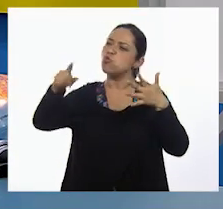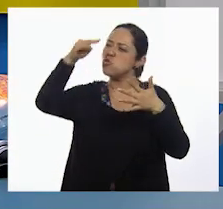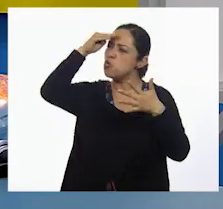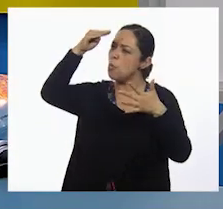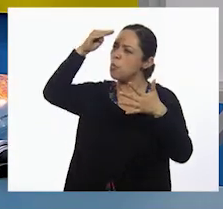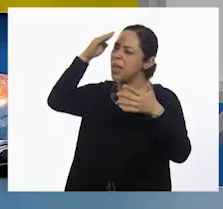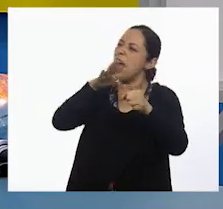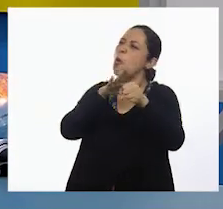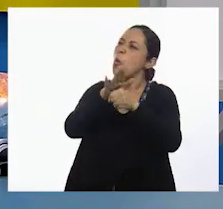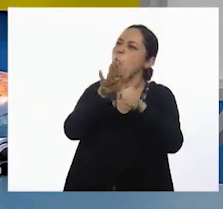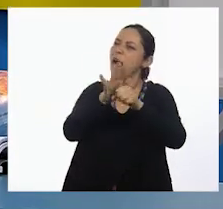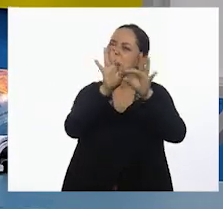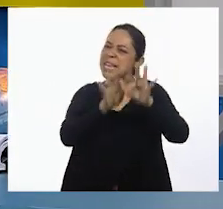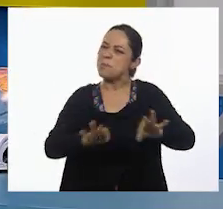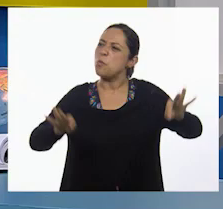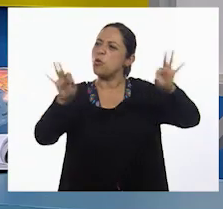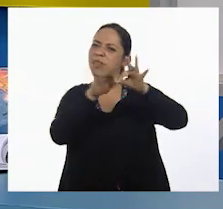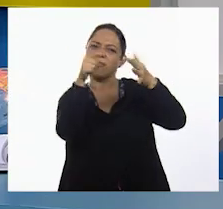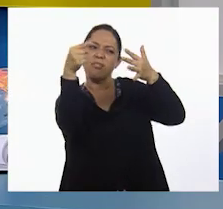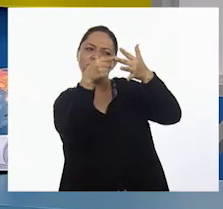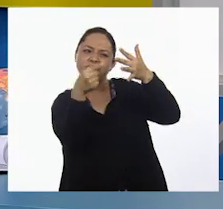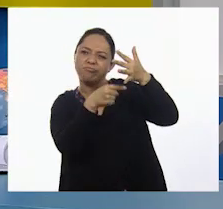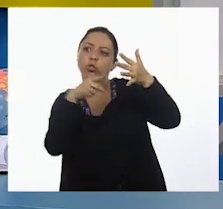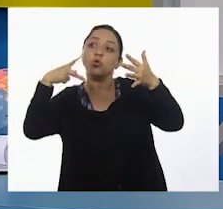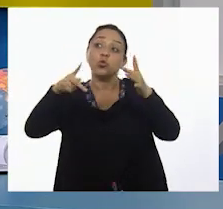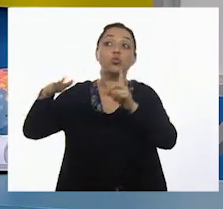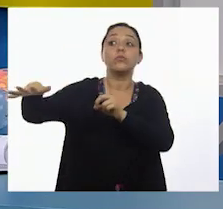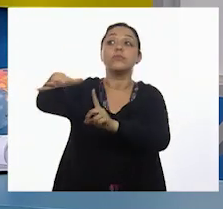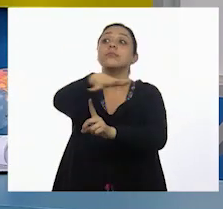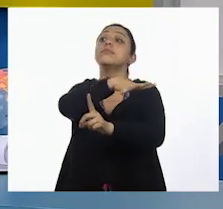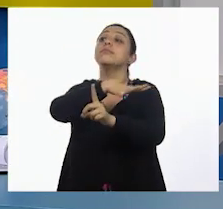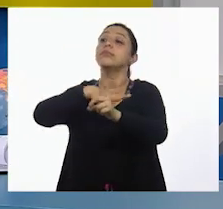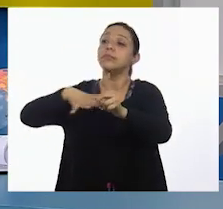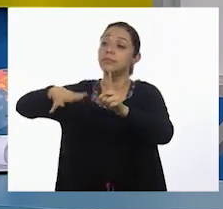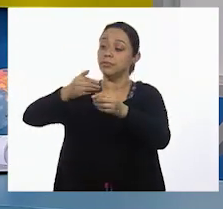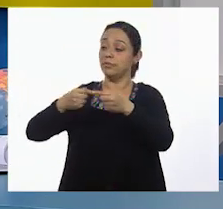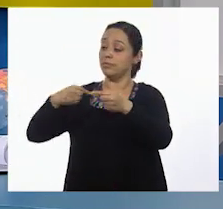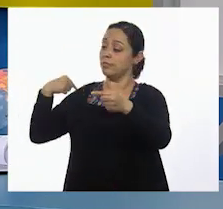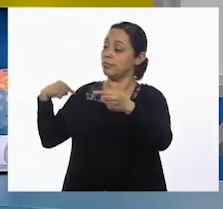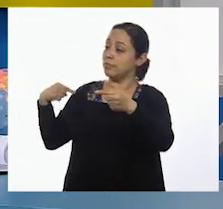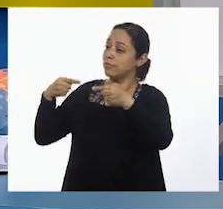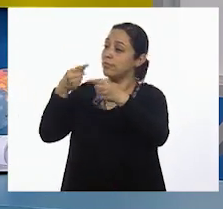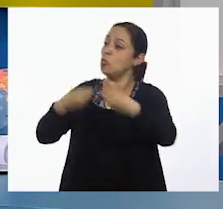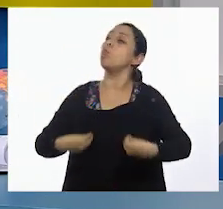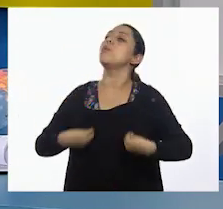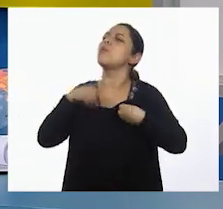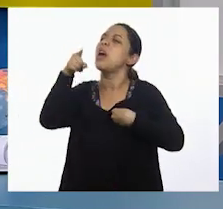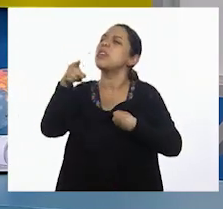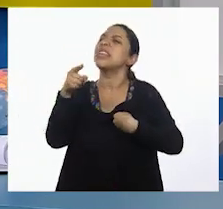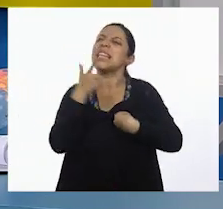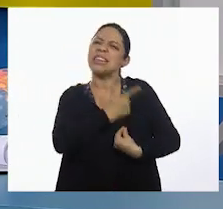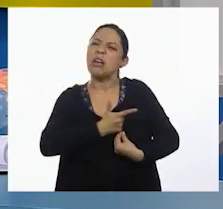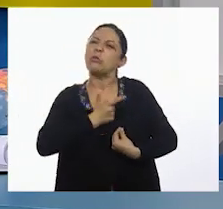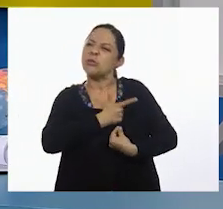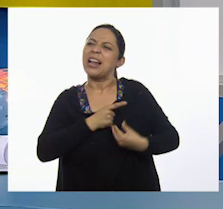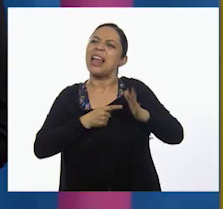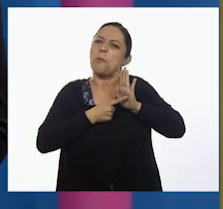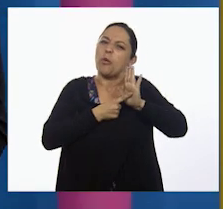que sería importante de tu localidad a través de los años que has vivido ahí? ¿Qué te gustaría a ti comentar de tu